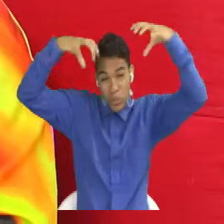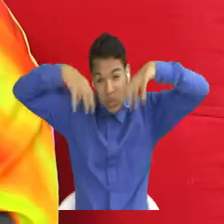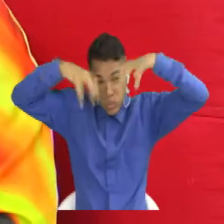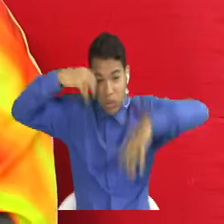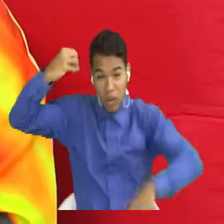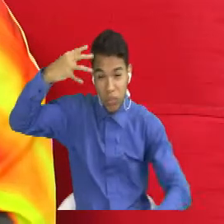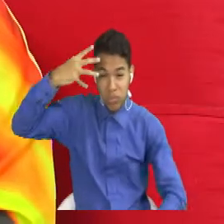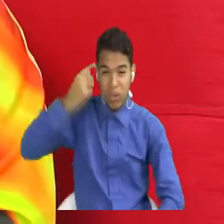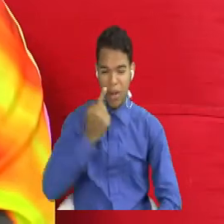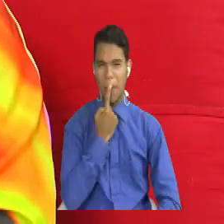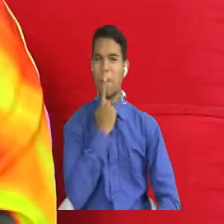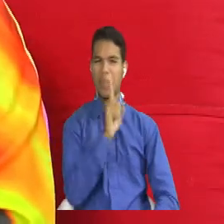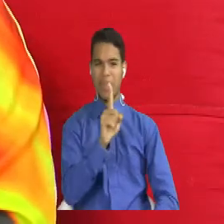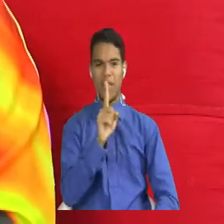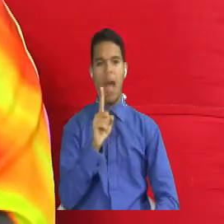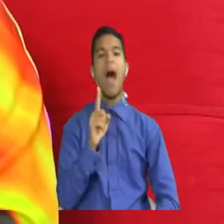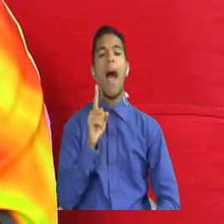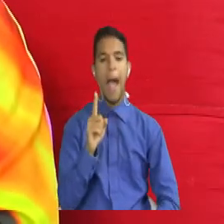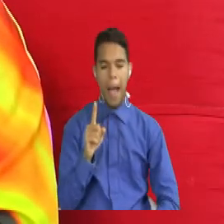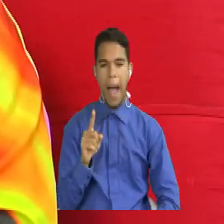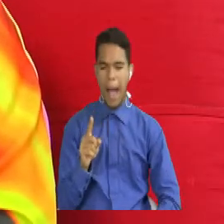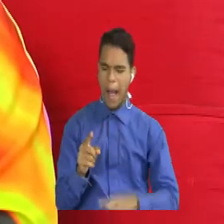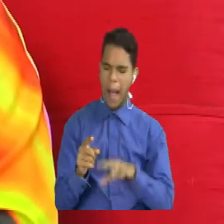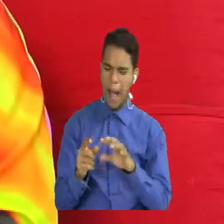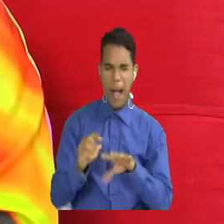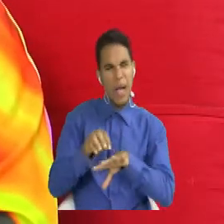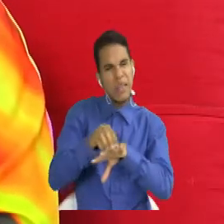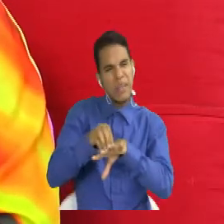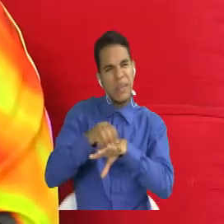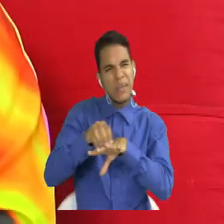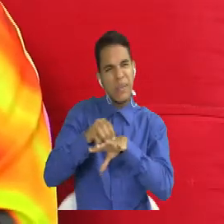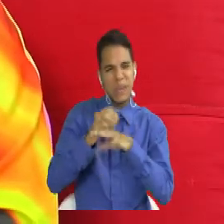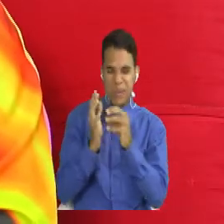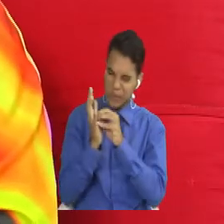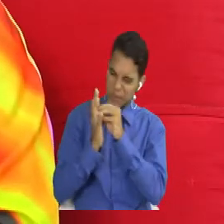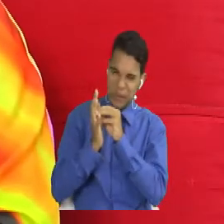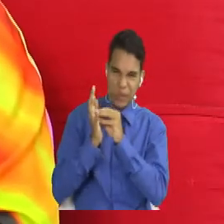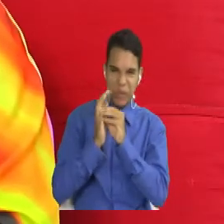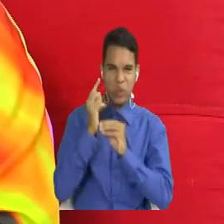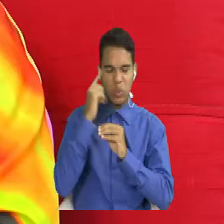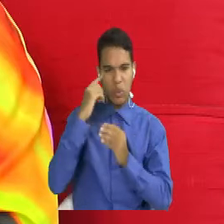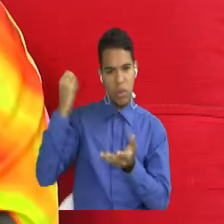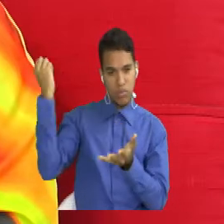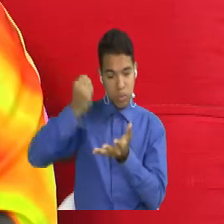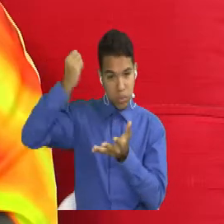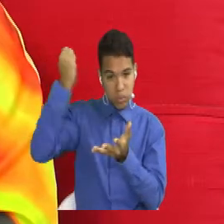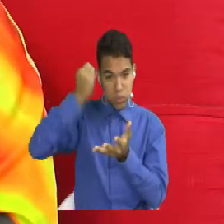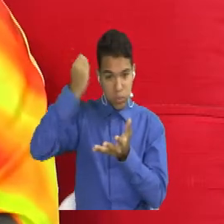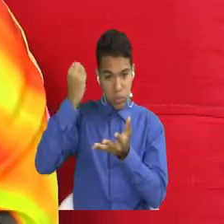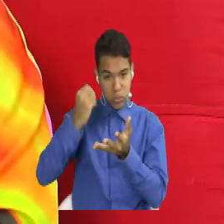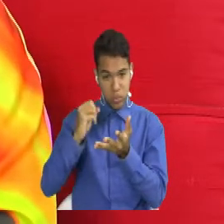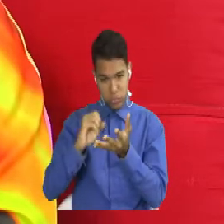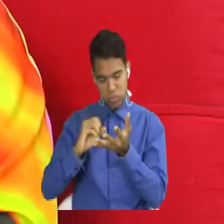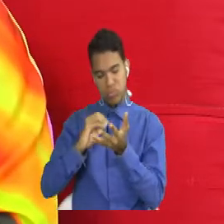la humedad. Entonces, ¿qué debemos hacer? Manejar la humedad, utilizar unos buenos talcos, utilizar un producto para manejar la sudoración de